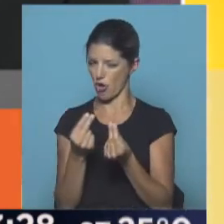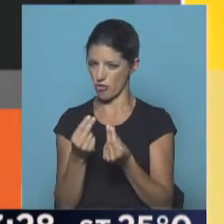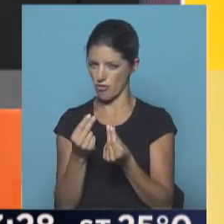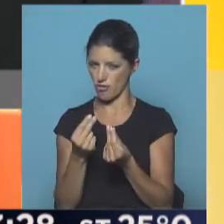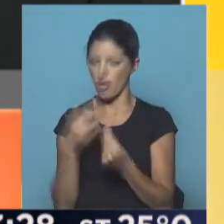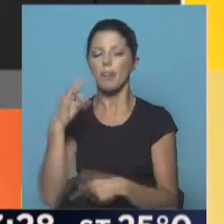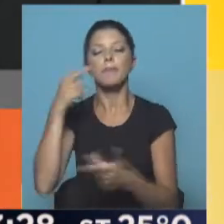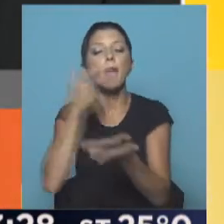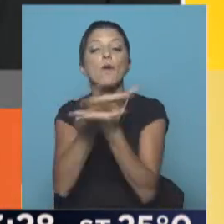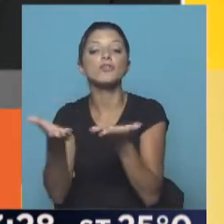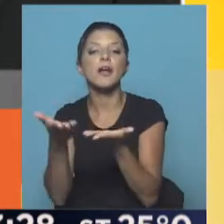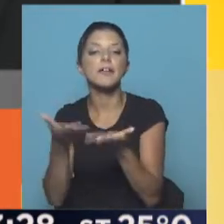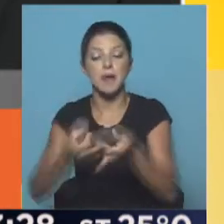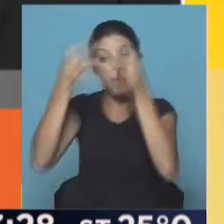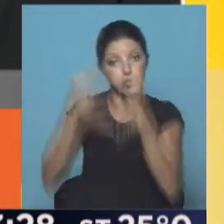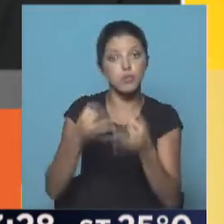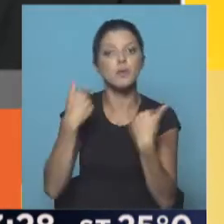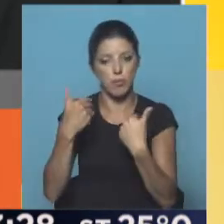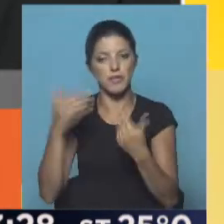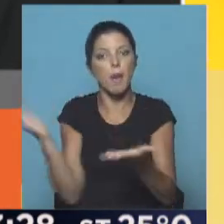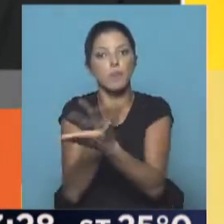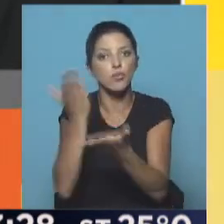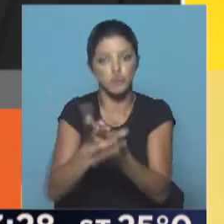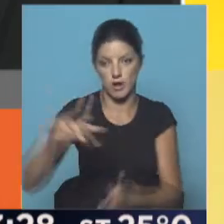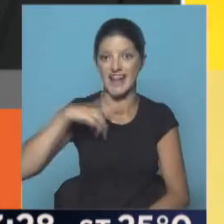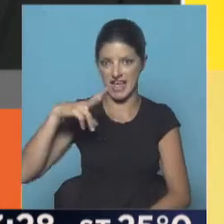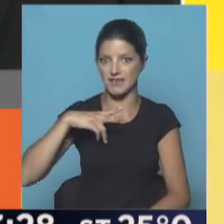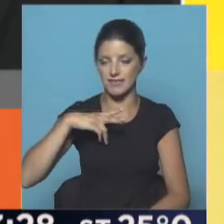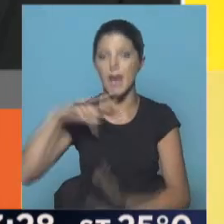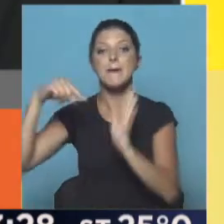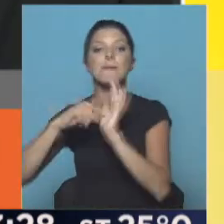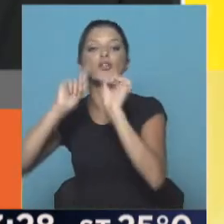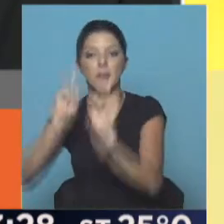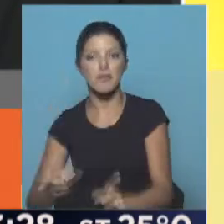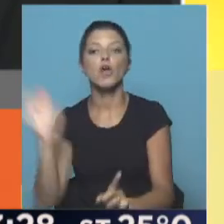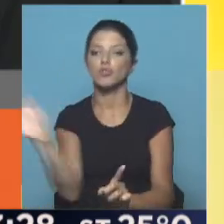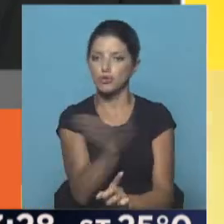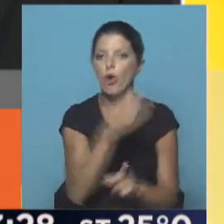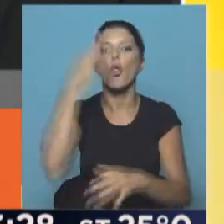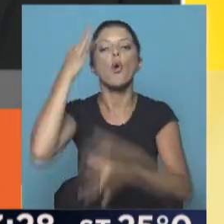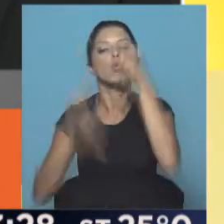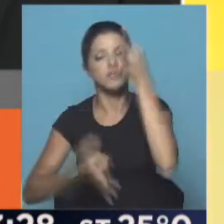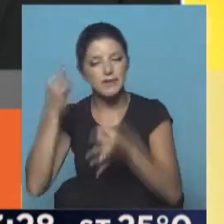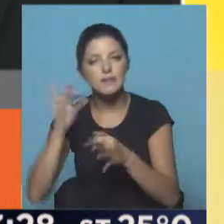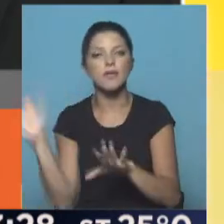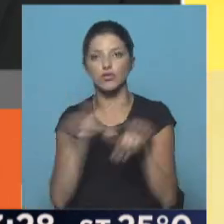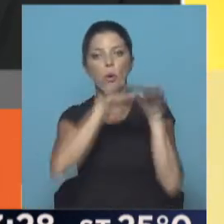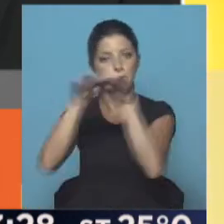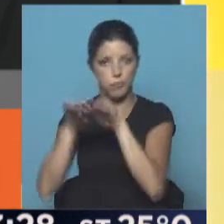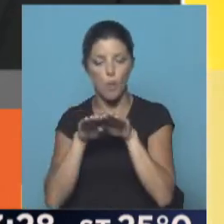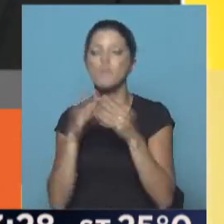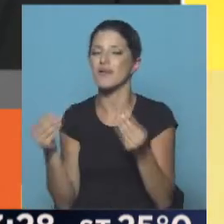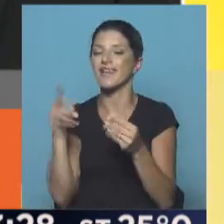mostrar que era más eficiente y que podía producir más riqueza, pero también más bienestar, más justicia, porque